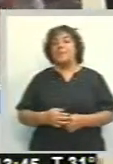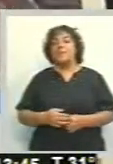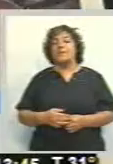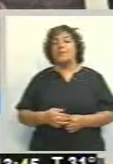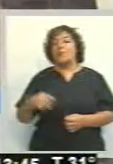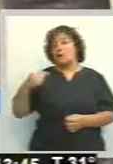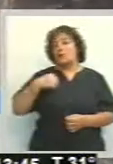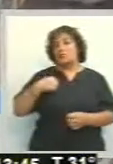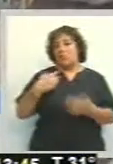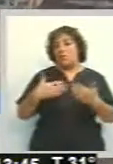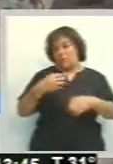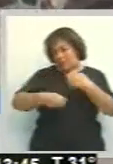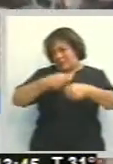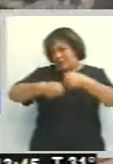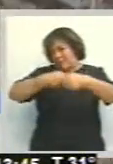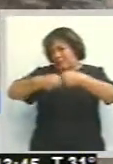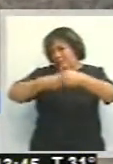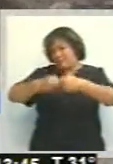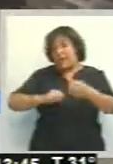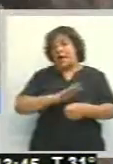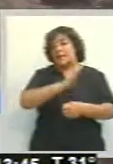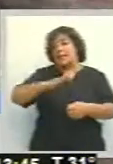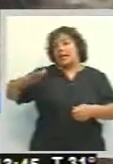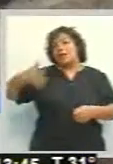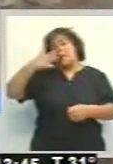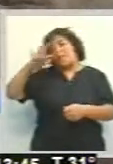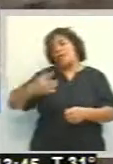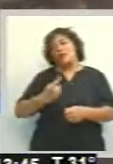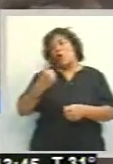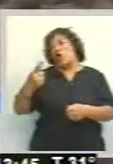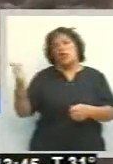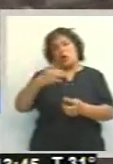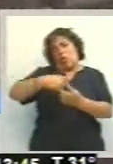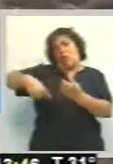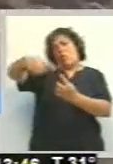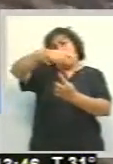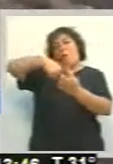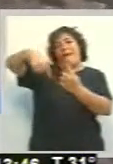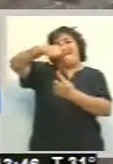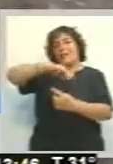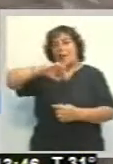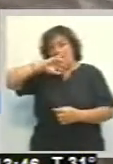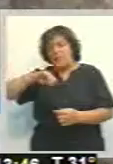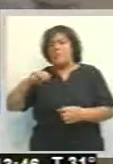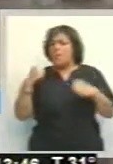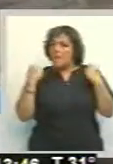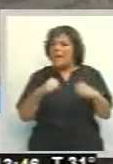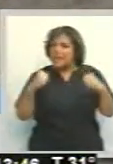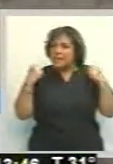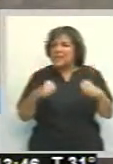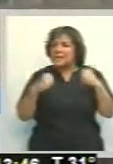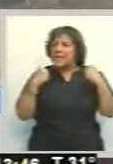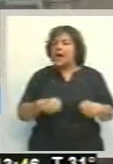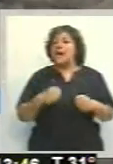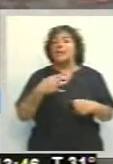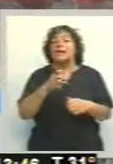Hice la diferencia ahí en la subida del río y de ahí ya subí solo toda la cuesta del obispo. ¿Preparaste mucho para esta competencia y qué